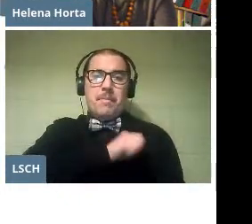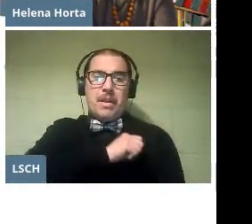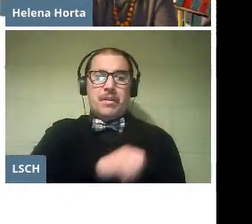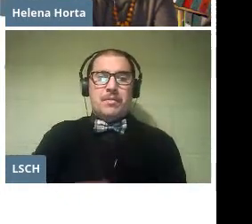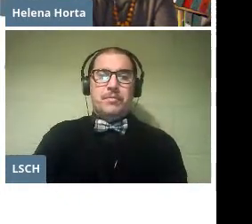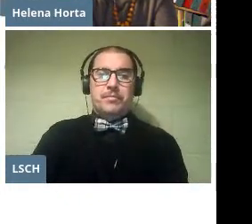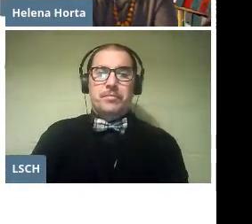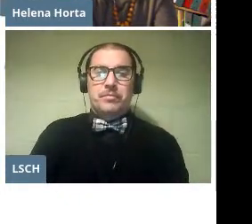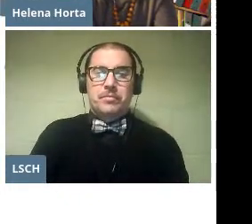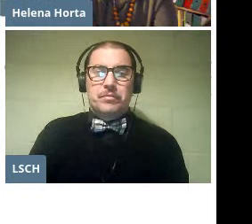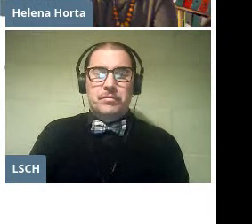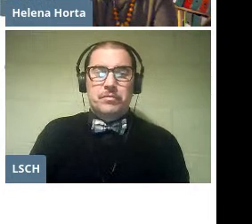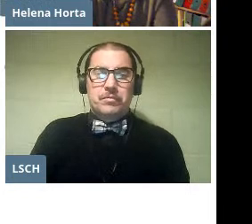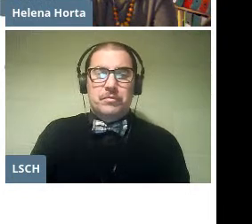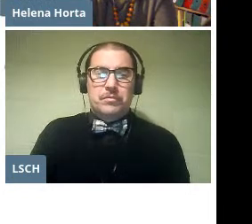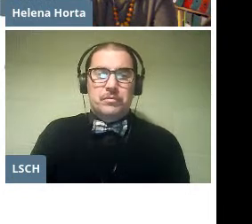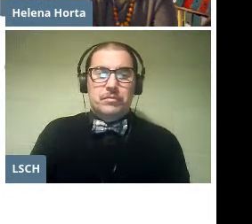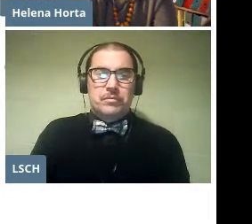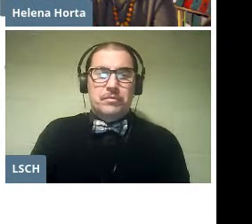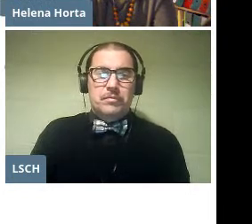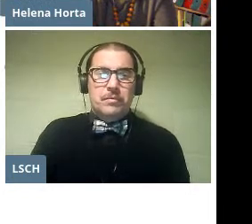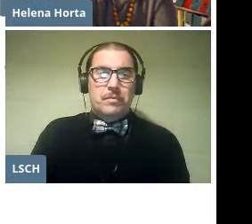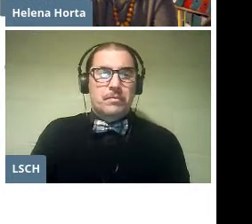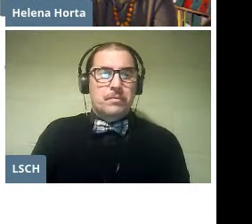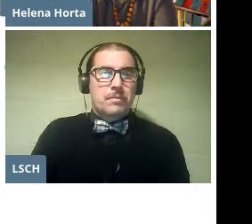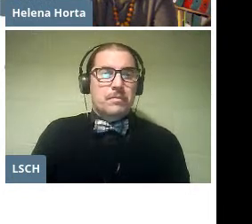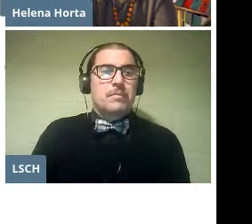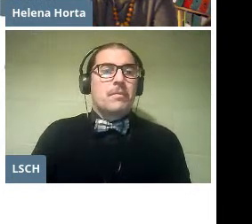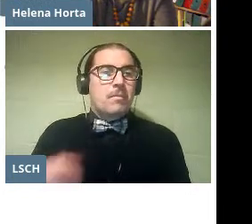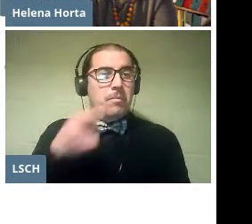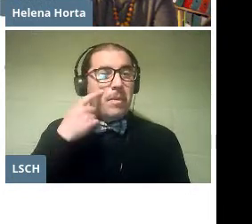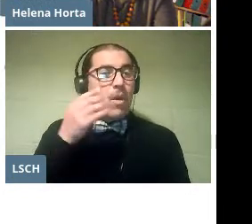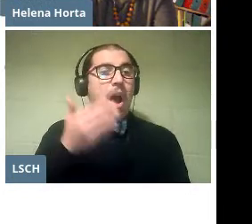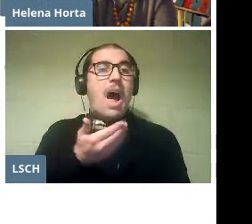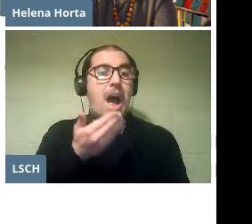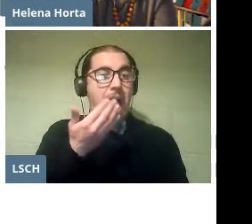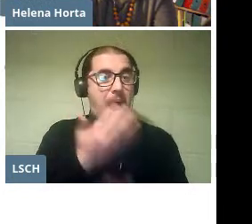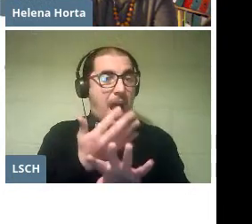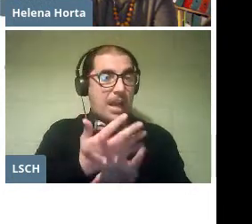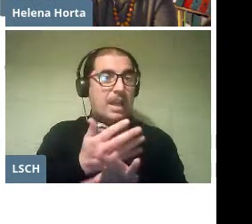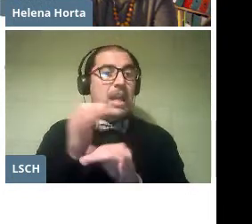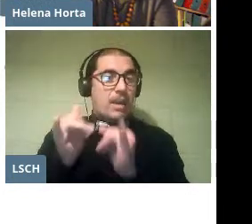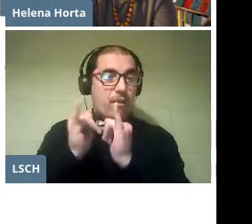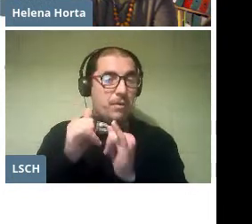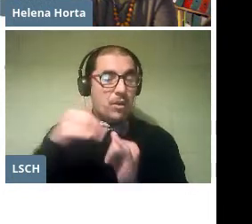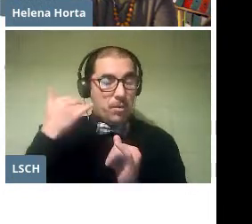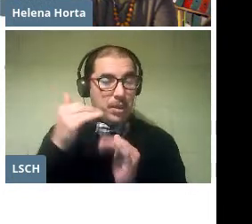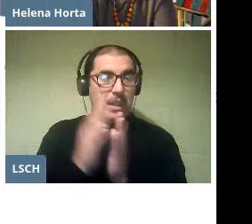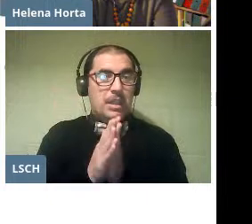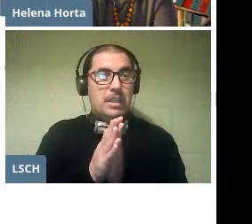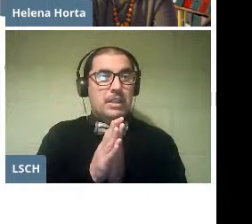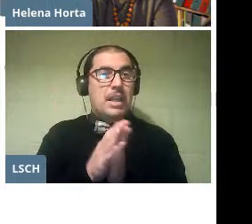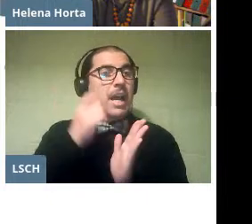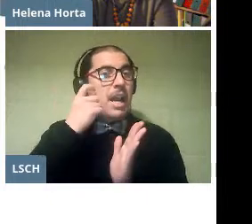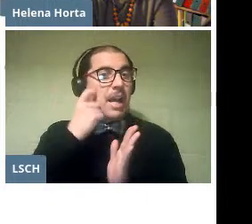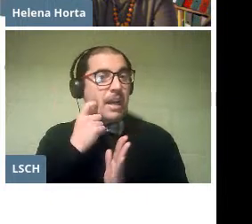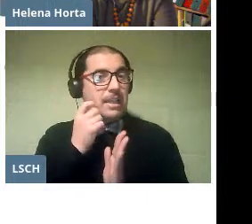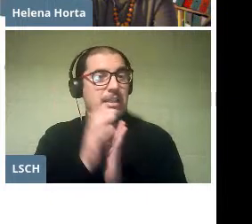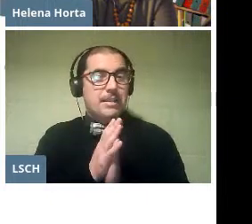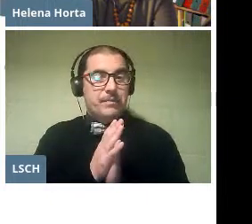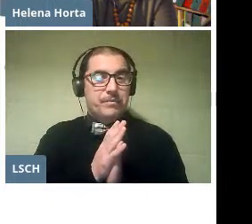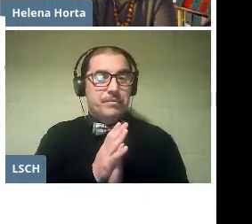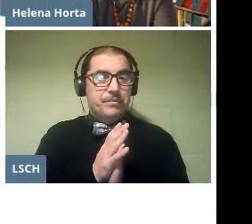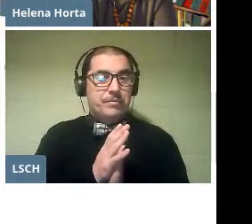Pero en todo caso tenemos información valiosísima de lo que eran las creencias de la